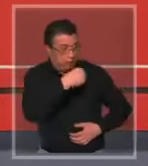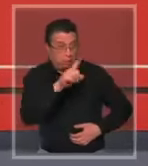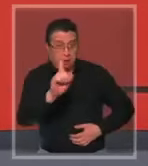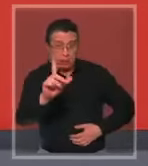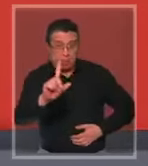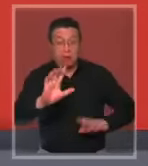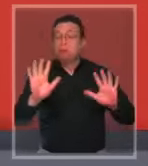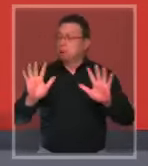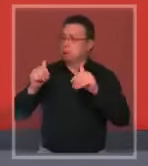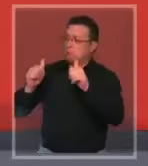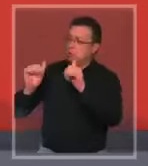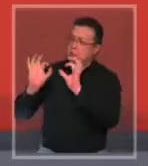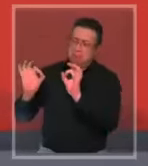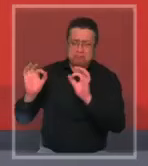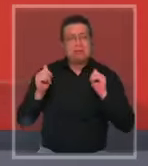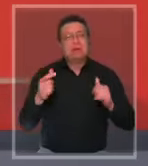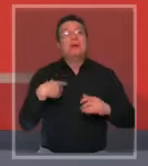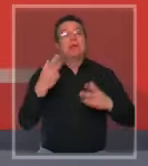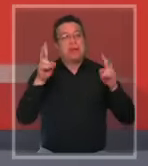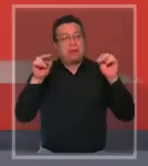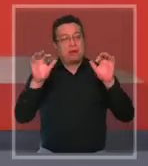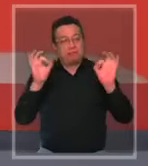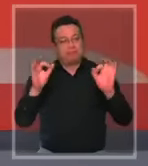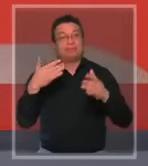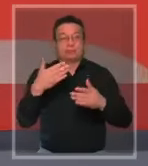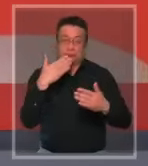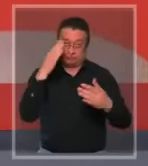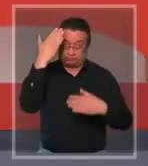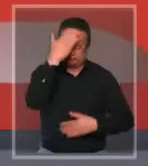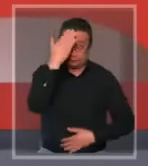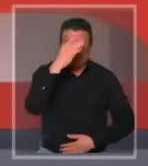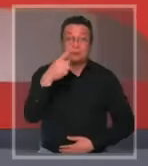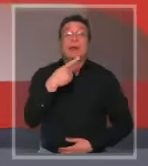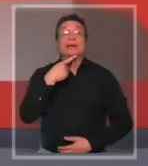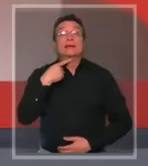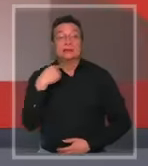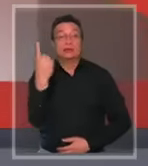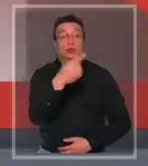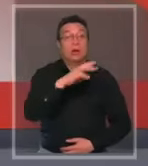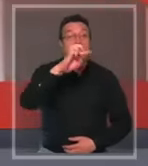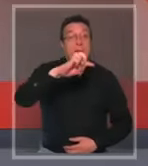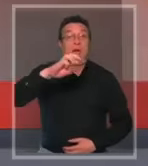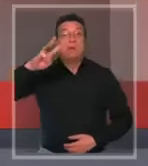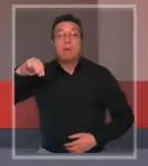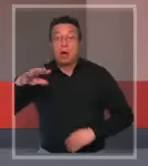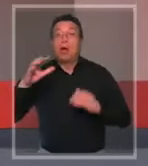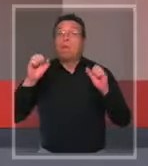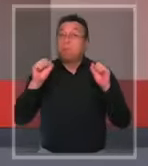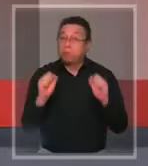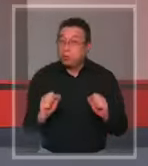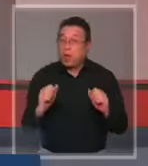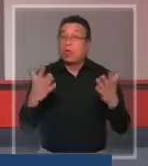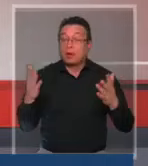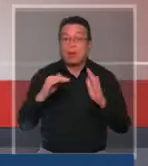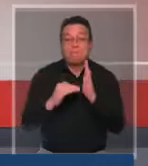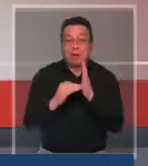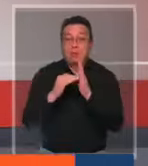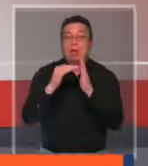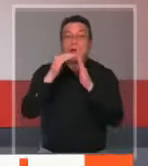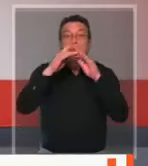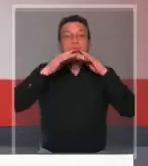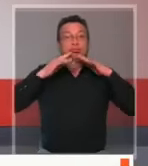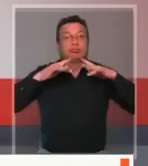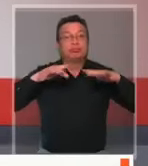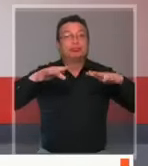bien. Estamos bien. Comenzamos con este tema que preocupa, por supuesto, e interesa además a los padres por las consecuencias que puede tener el aumento de la